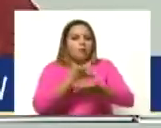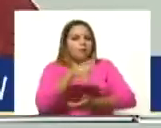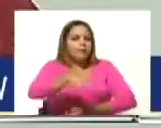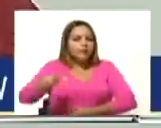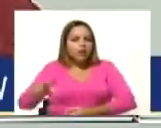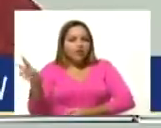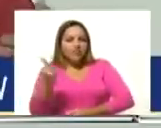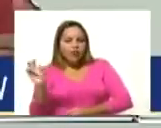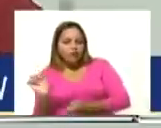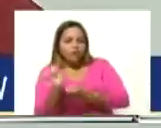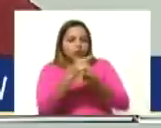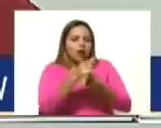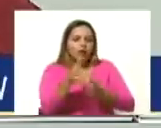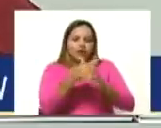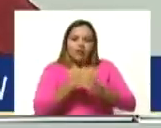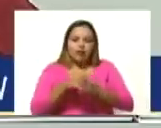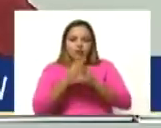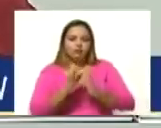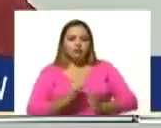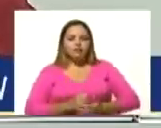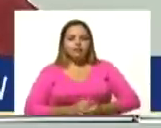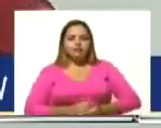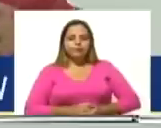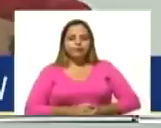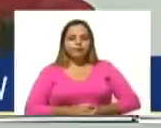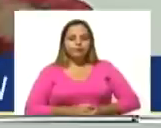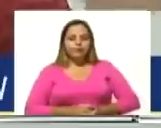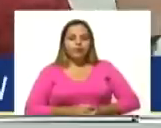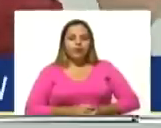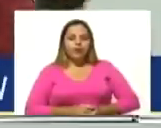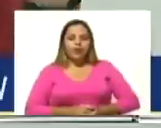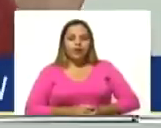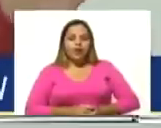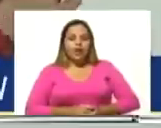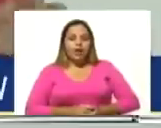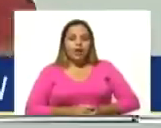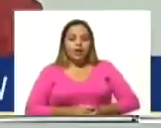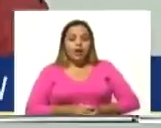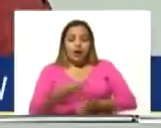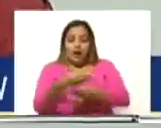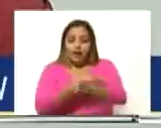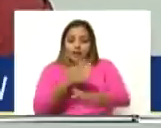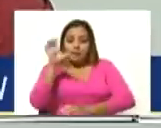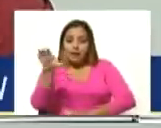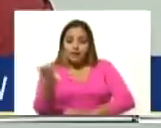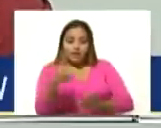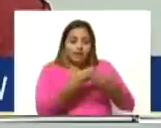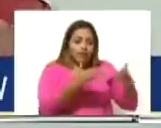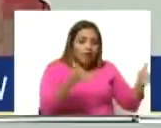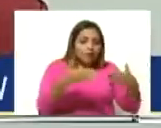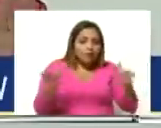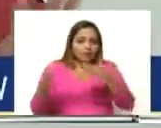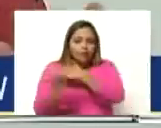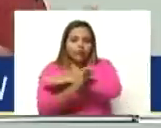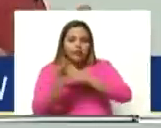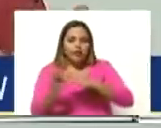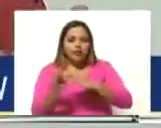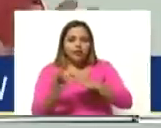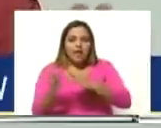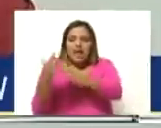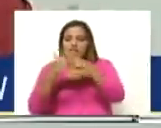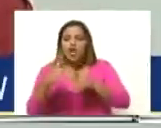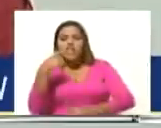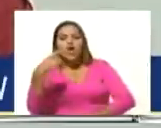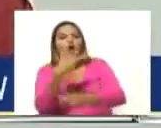haciendo. Pero también yo comentaba que países que antes tenían las fronteras abiertas ahora las están cerrando, porque ya Estados Unidos dijo no,